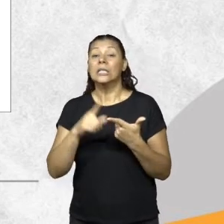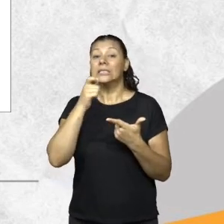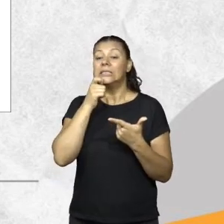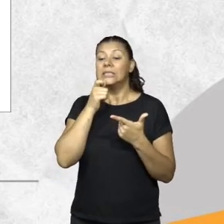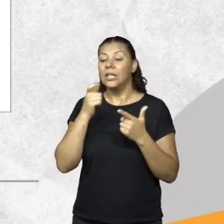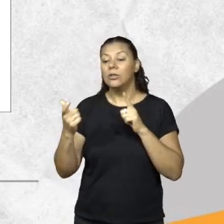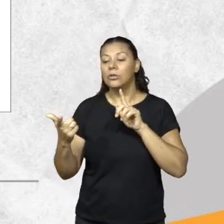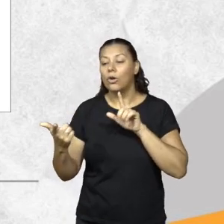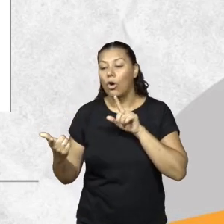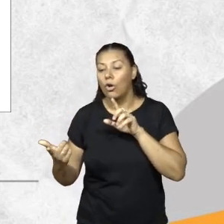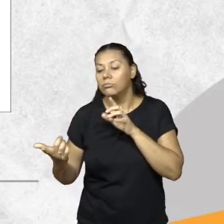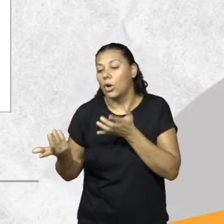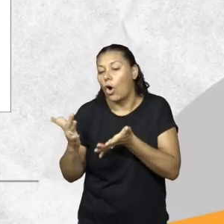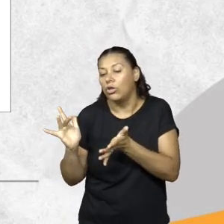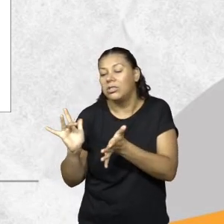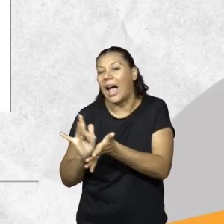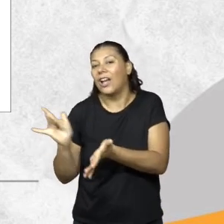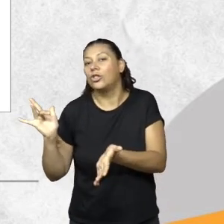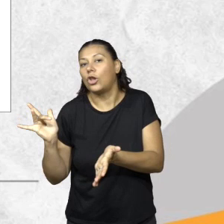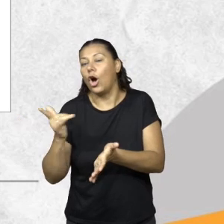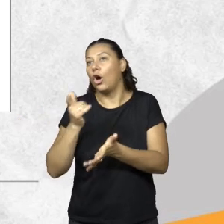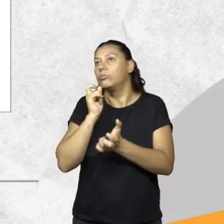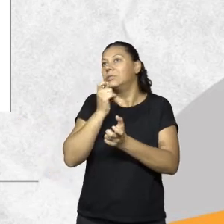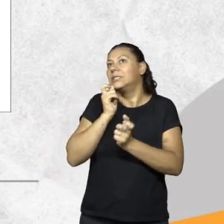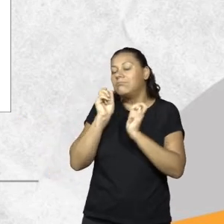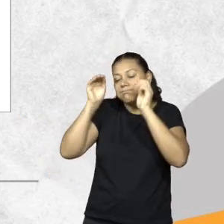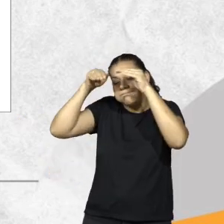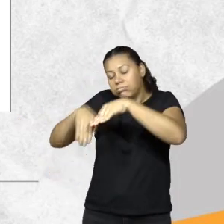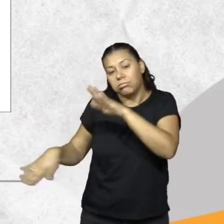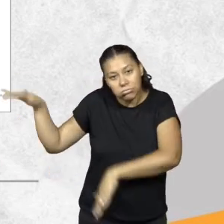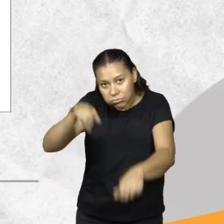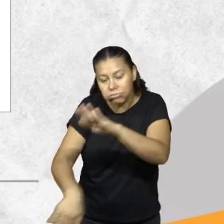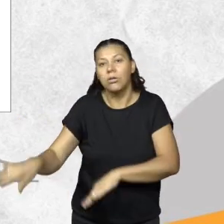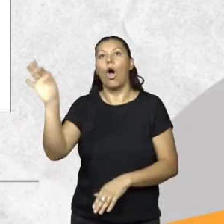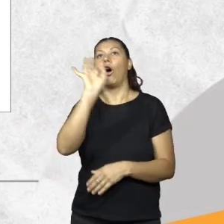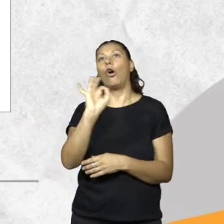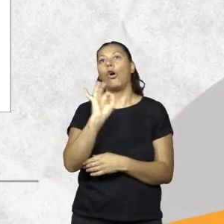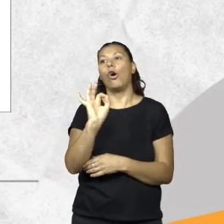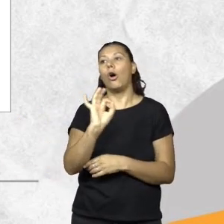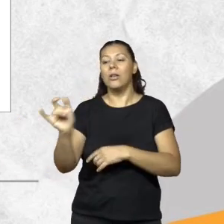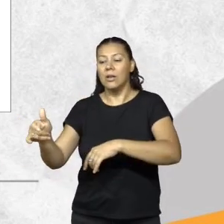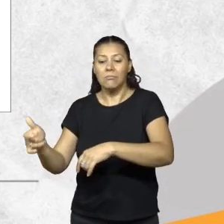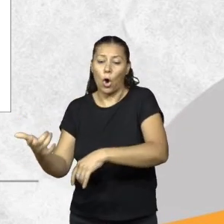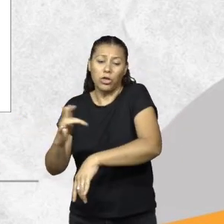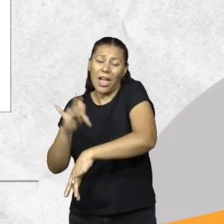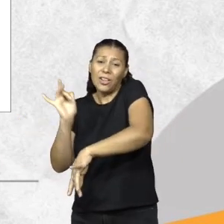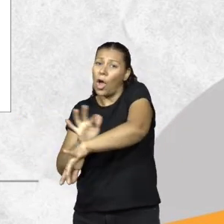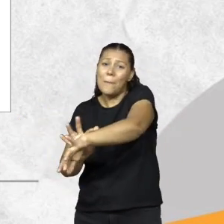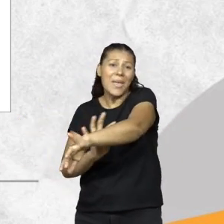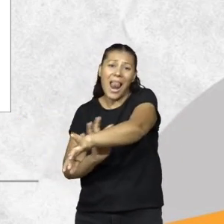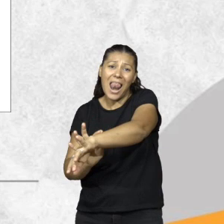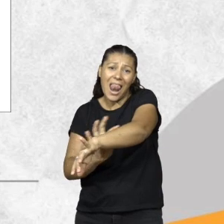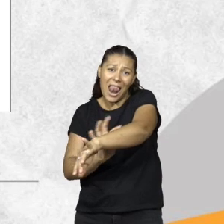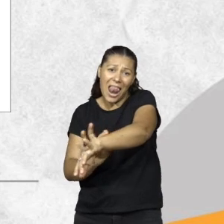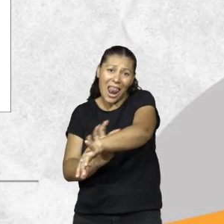agua, principalmente con la inmersión, igual si hacemos contacto simplemente en la piel, por eso hablamos de la afección de la